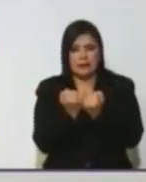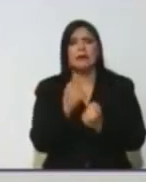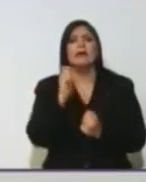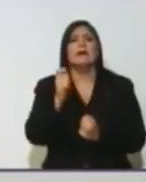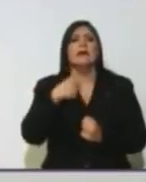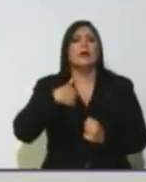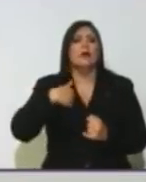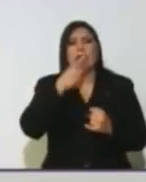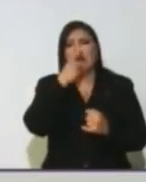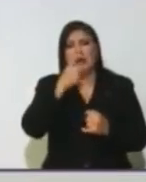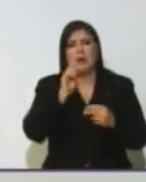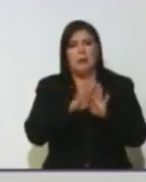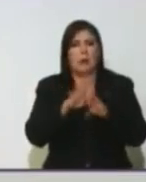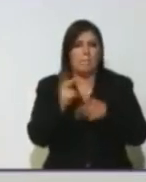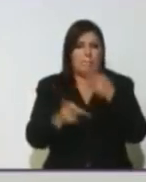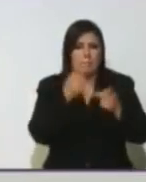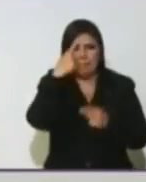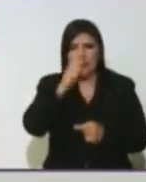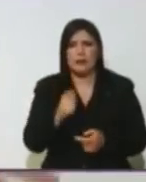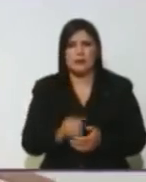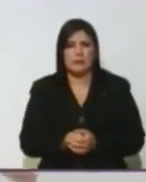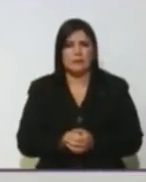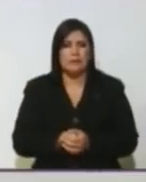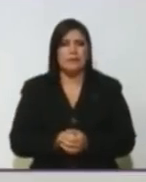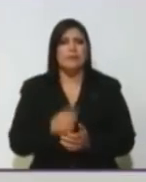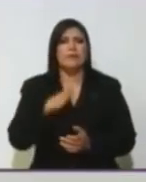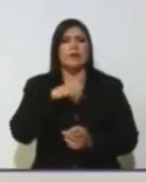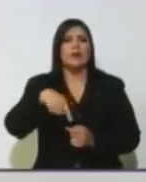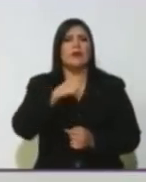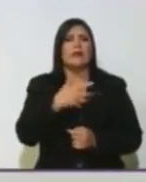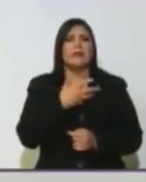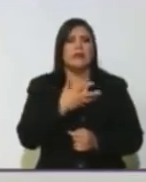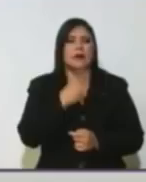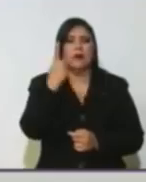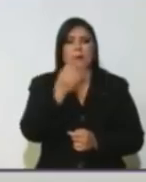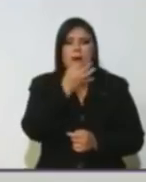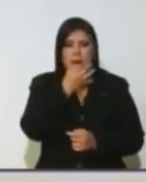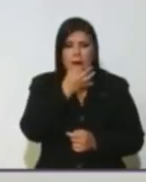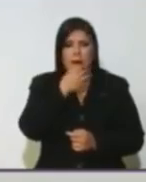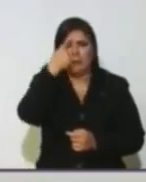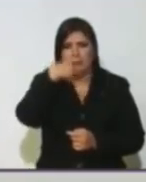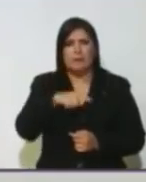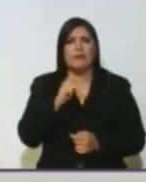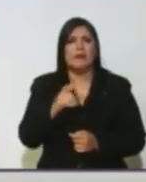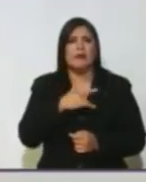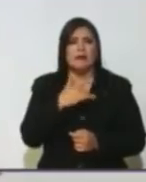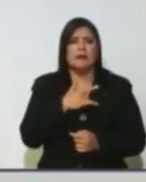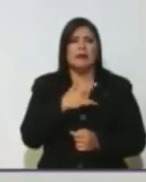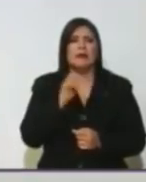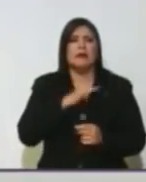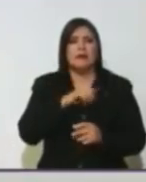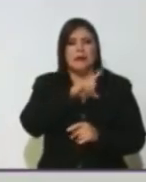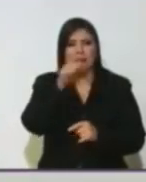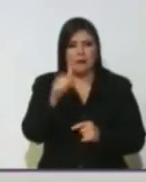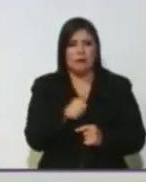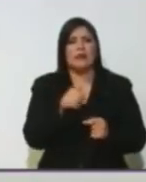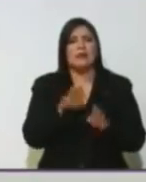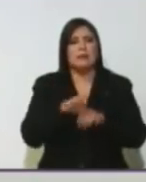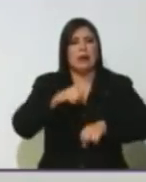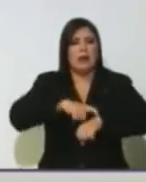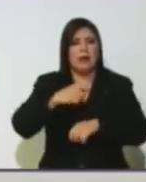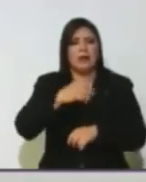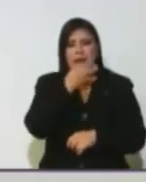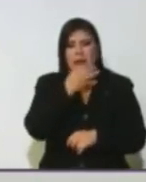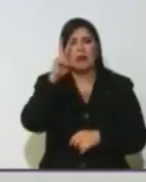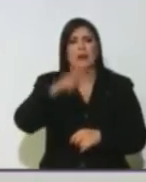lo más breve posible sobre todo para que ustedes tengan un minuto para responder y les recuerdo después de este minuto entramos